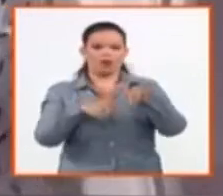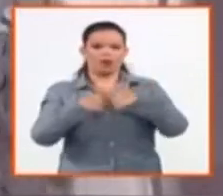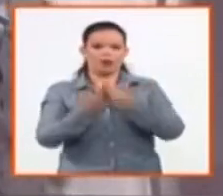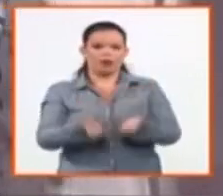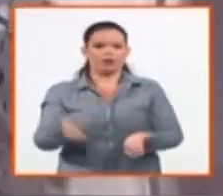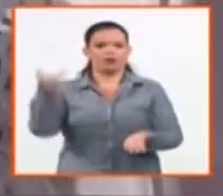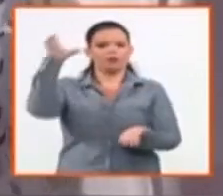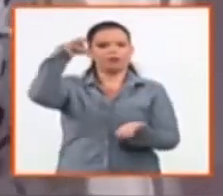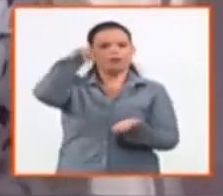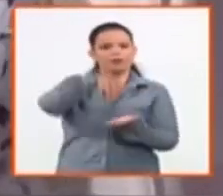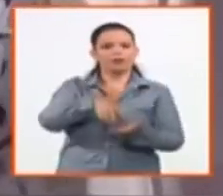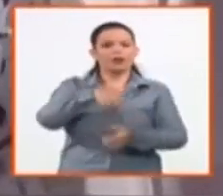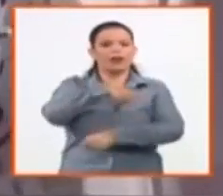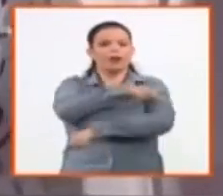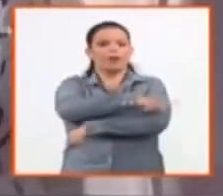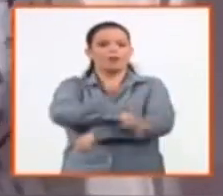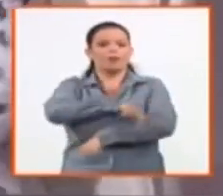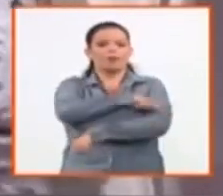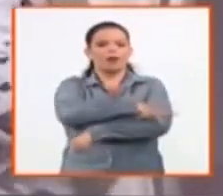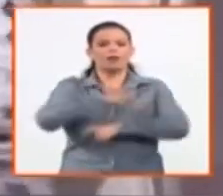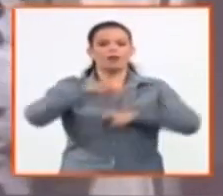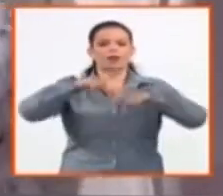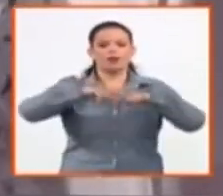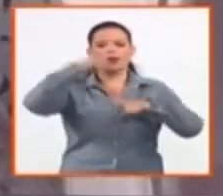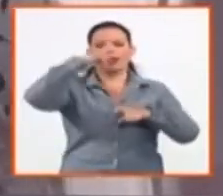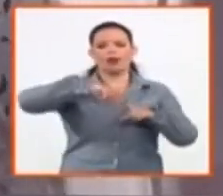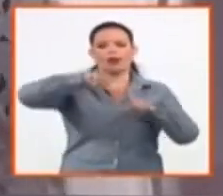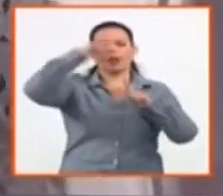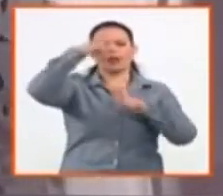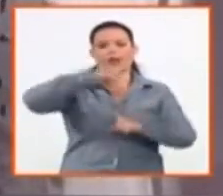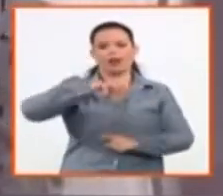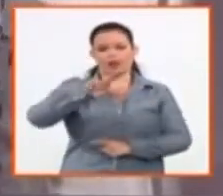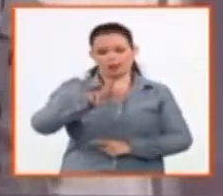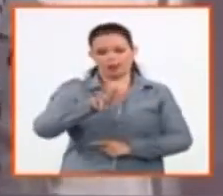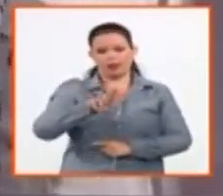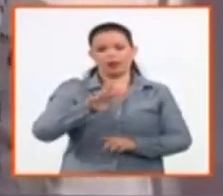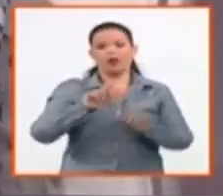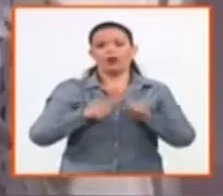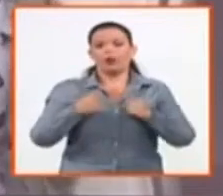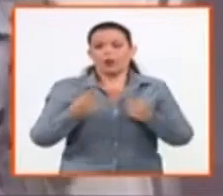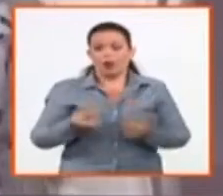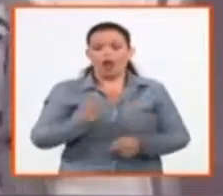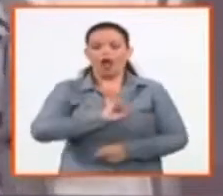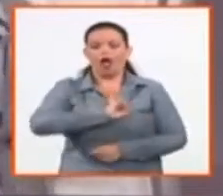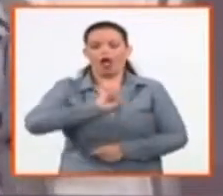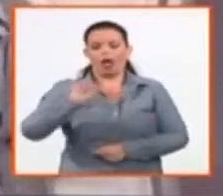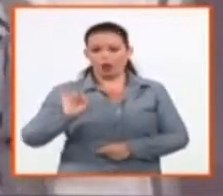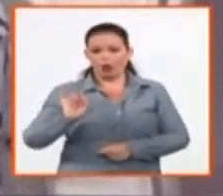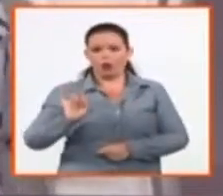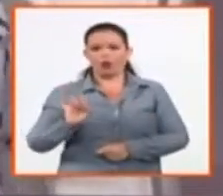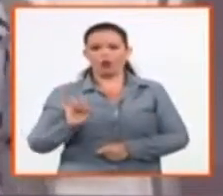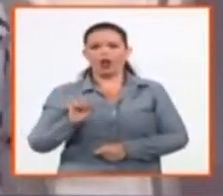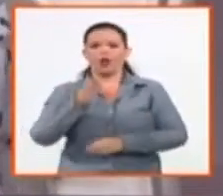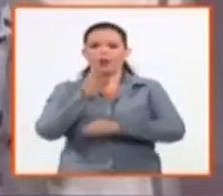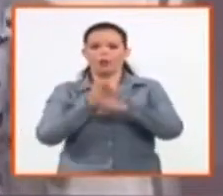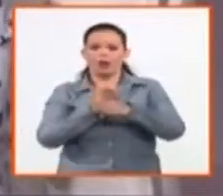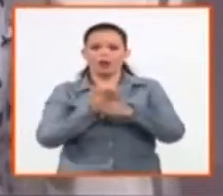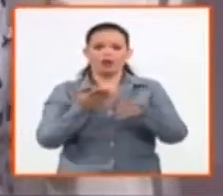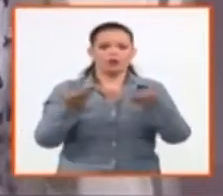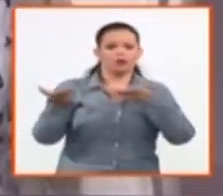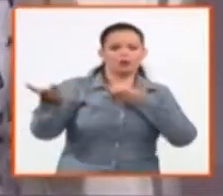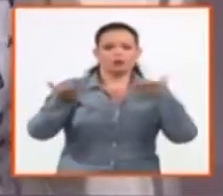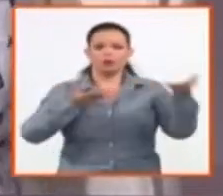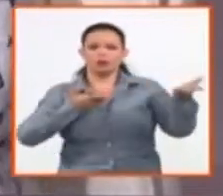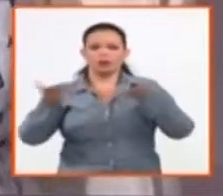un país que ha logrado, pequeño, pero por sus relaciones, ha sido mediador, y esto es interesante, uh-huh, llamar la atención,